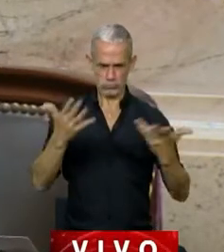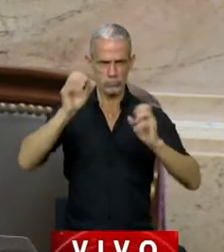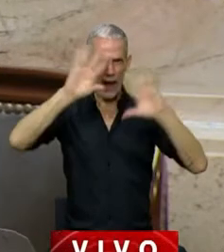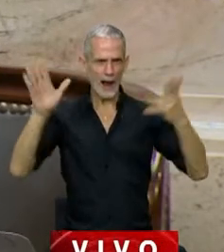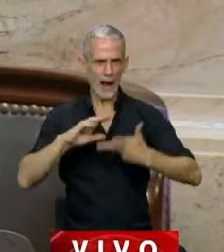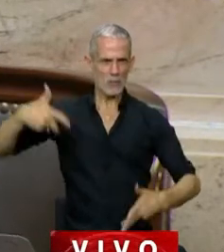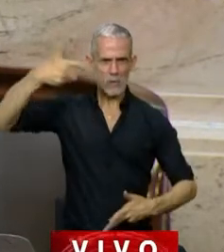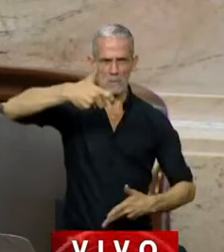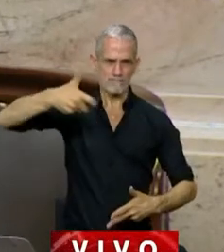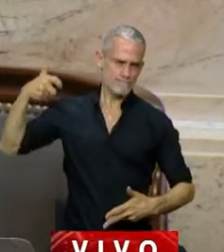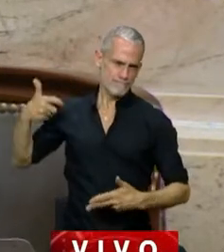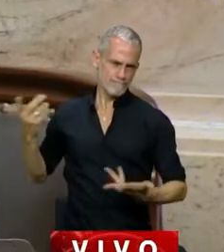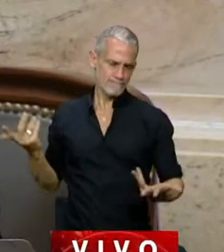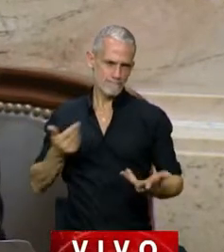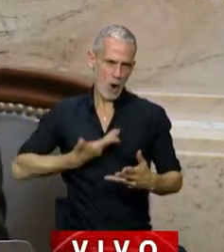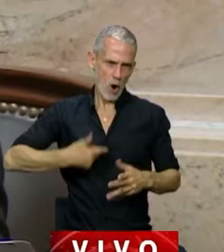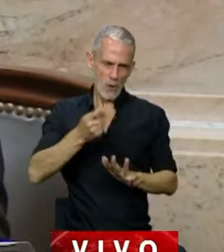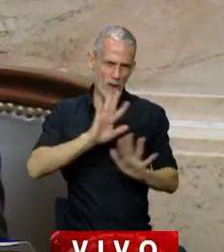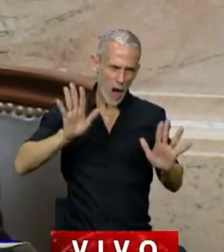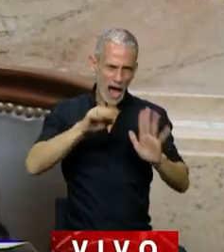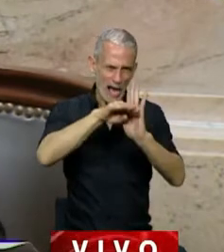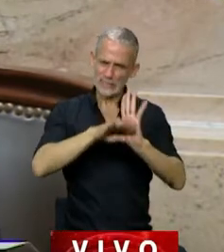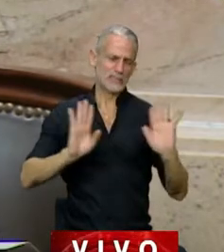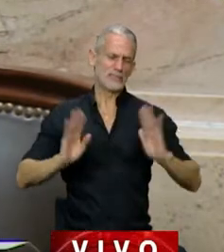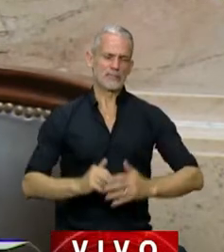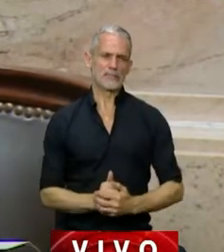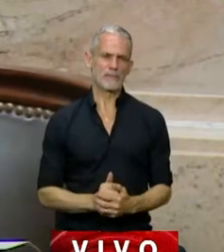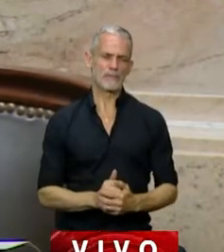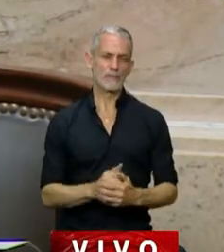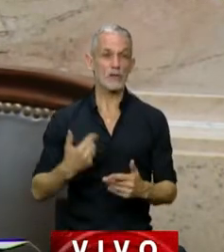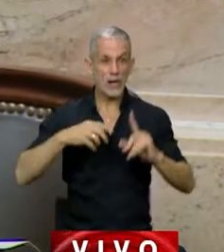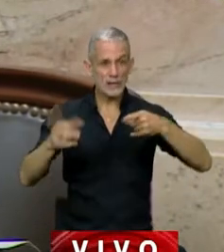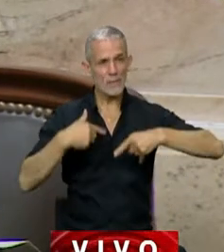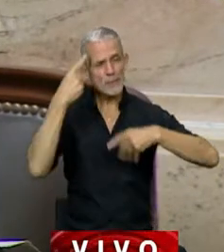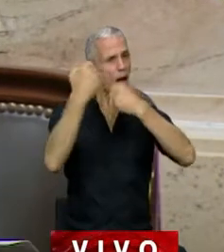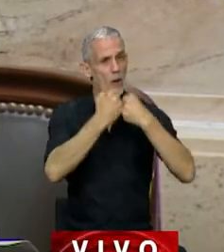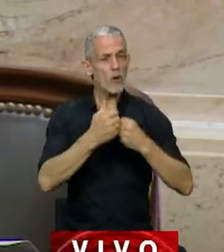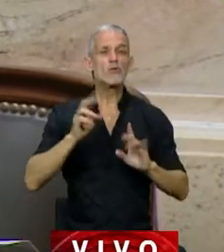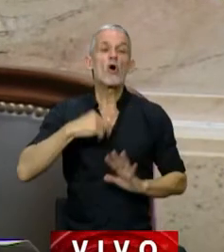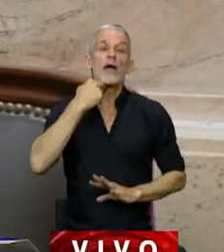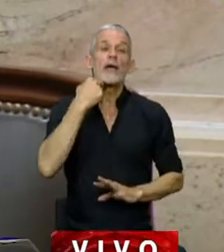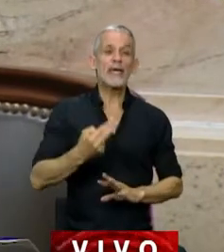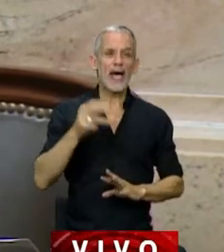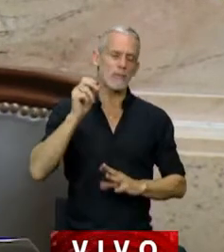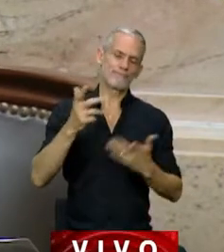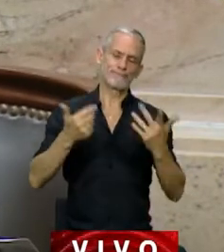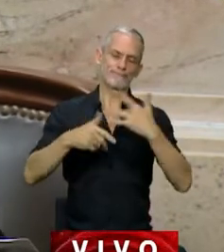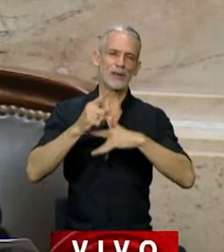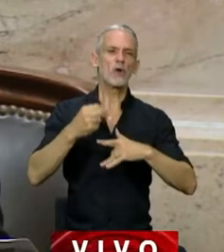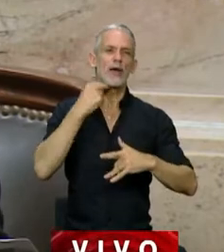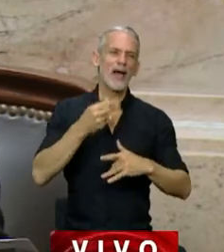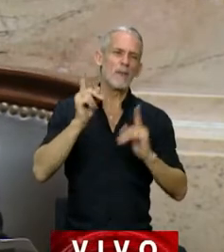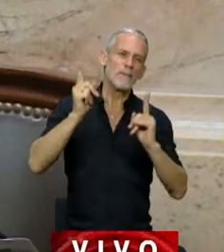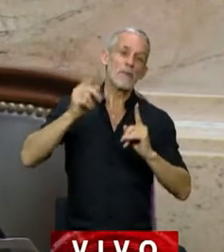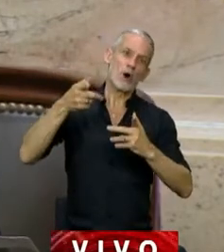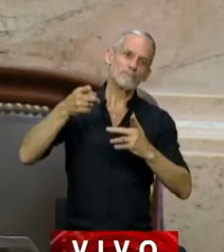nos tiene acostumbrado este gobierno. Me sumo, como hija de la tierra de Sarmiento,